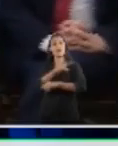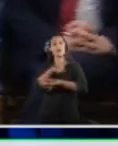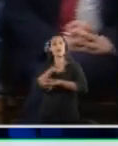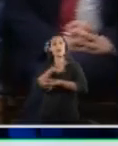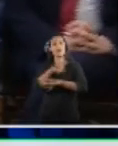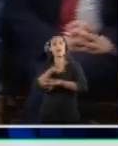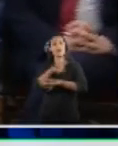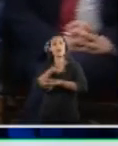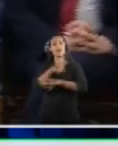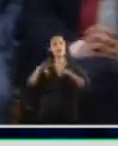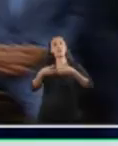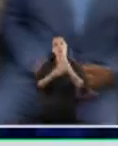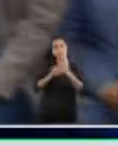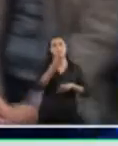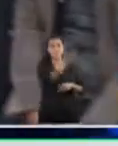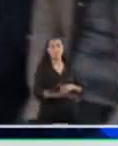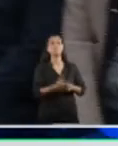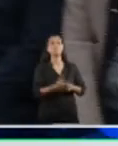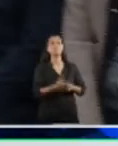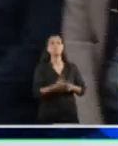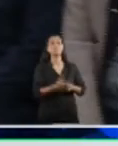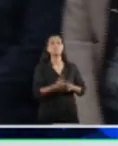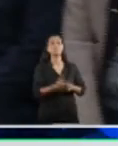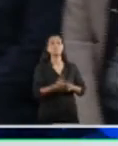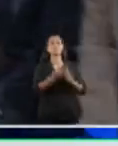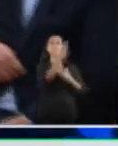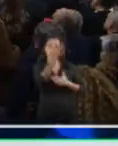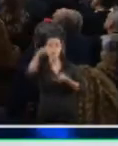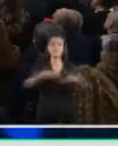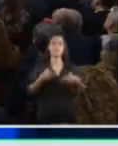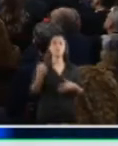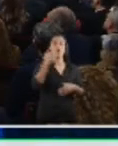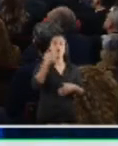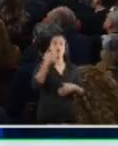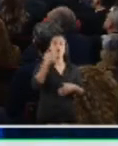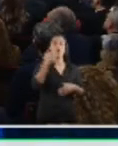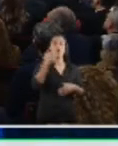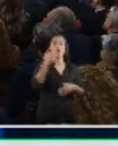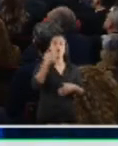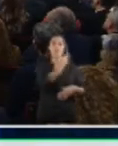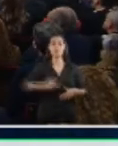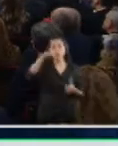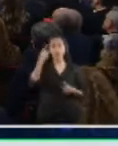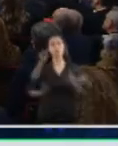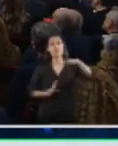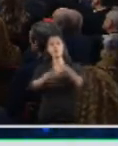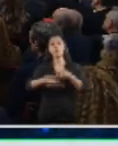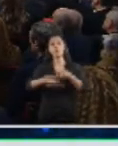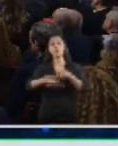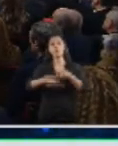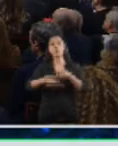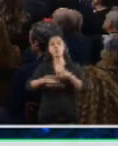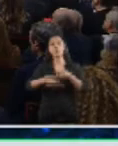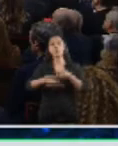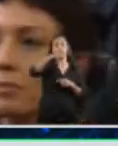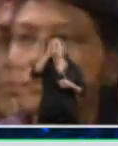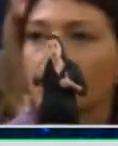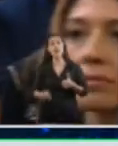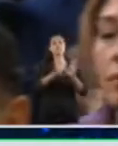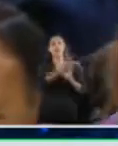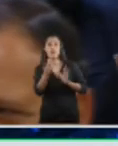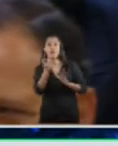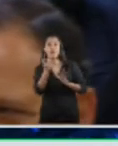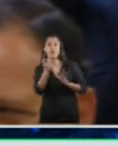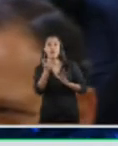hoy hablaban que el presidente de la Nación le dio absoluta y total libertad para armar su equipo